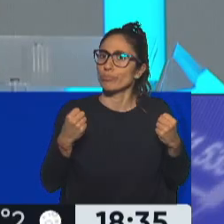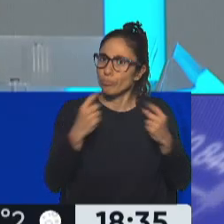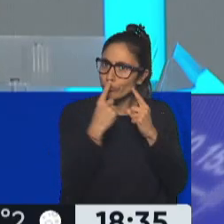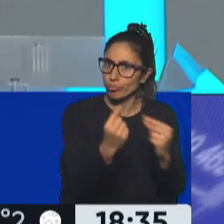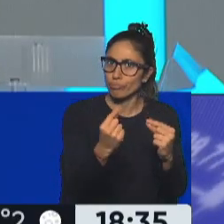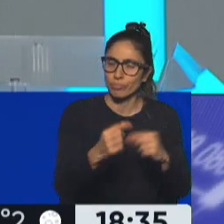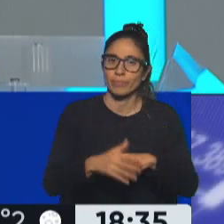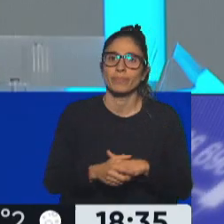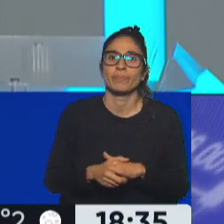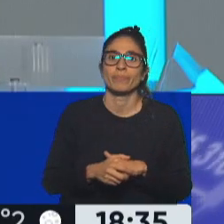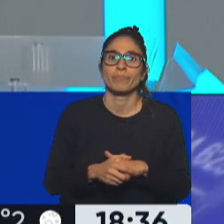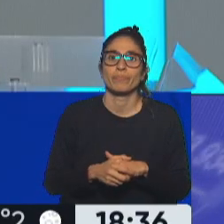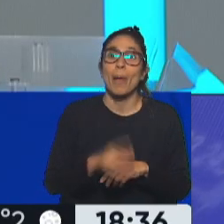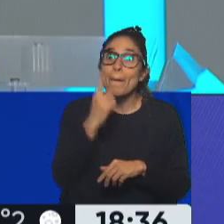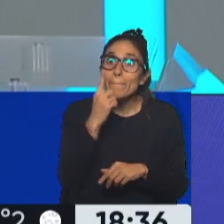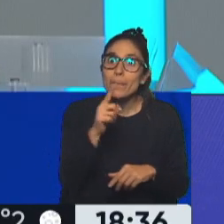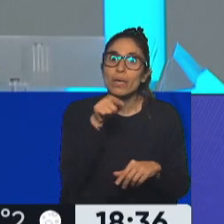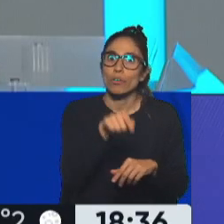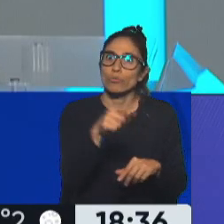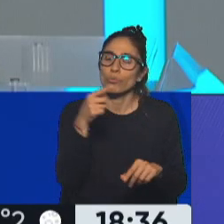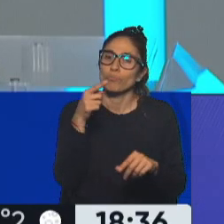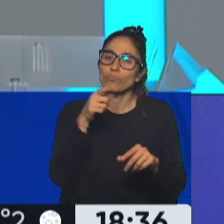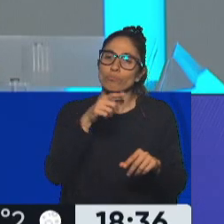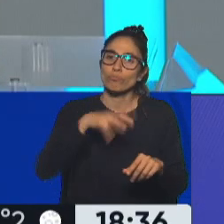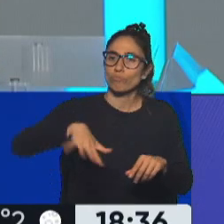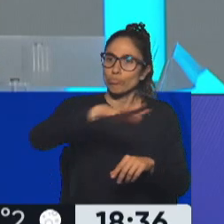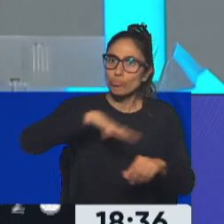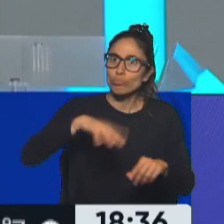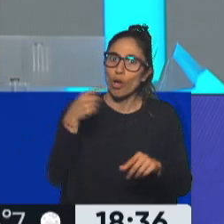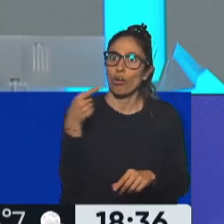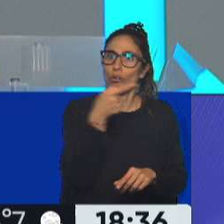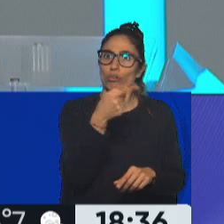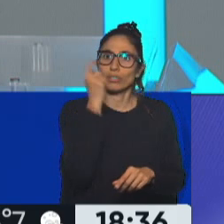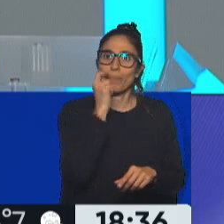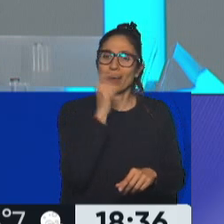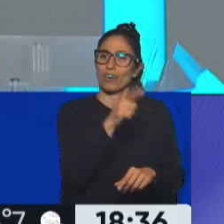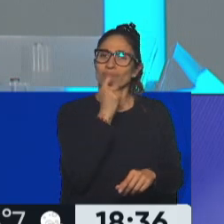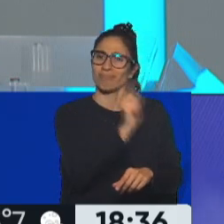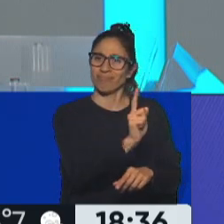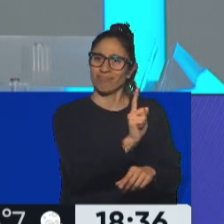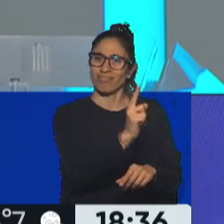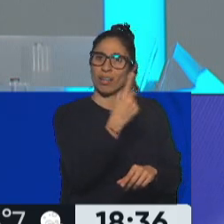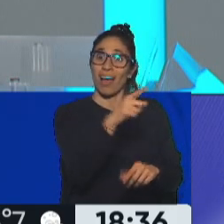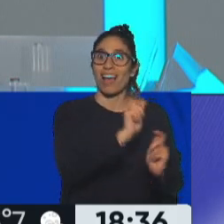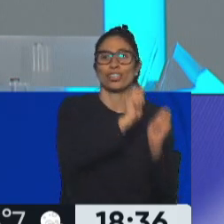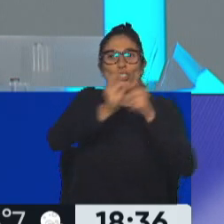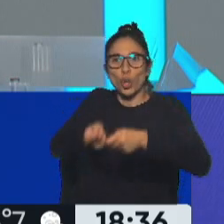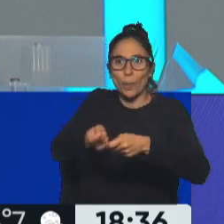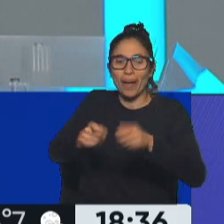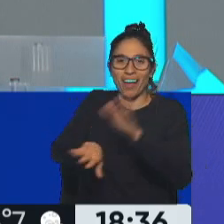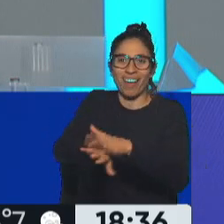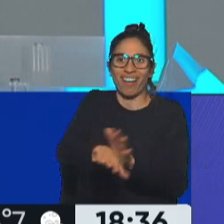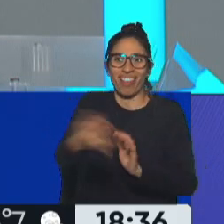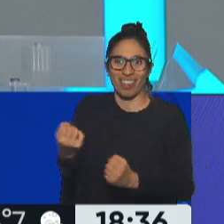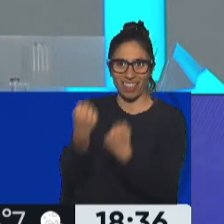capitalizado electoralmente la ultraderecha. Entonces, pero digo, es de alguna forma la